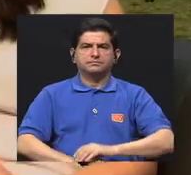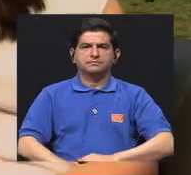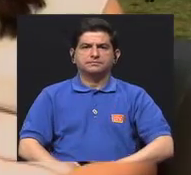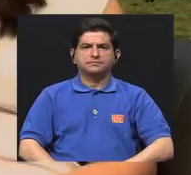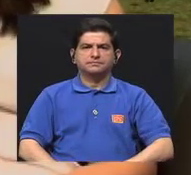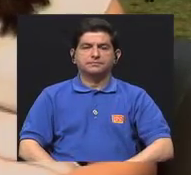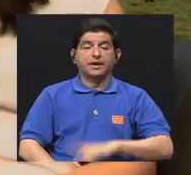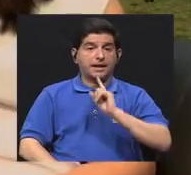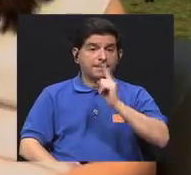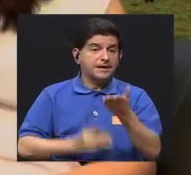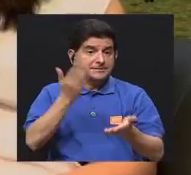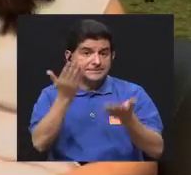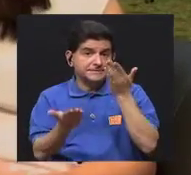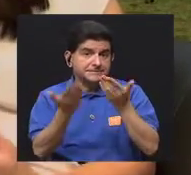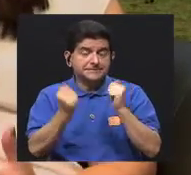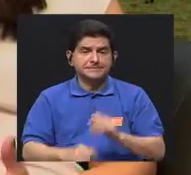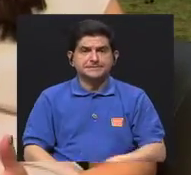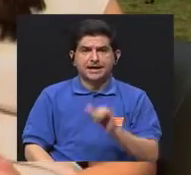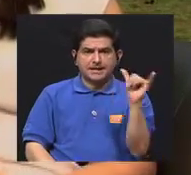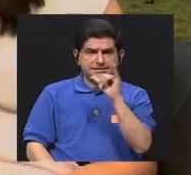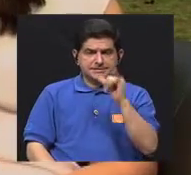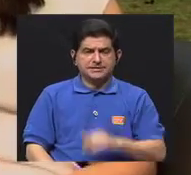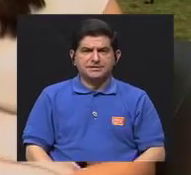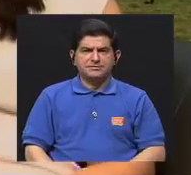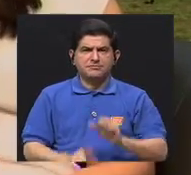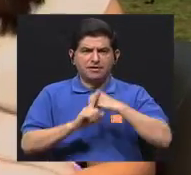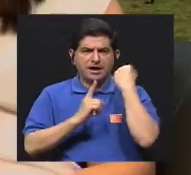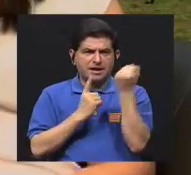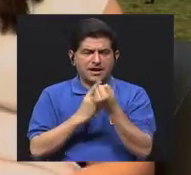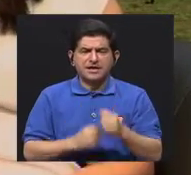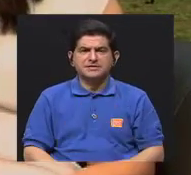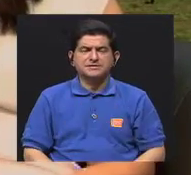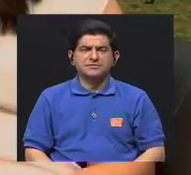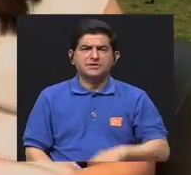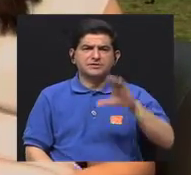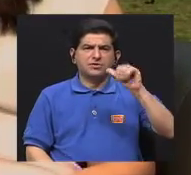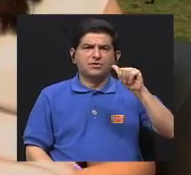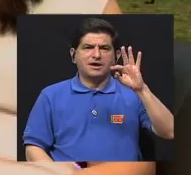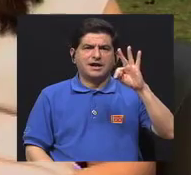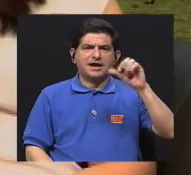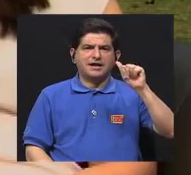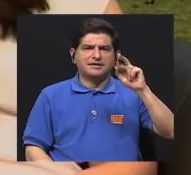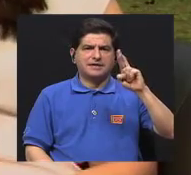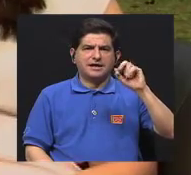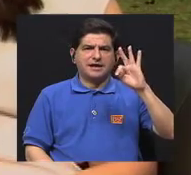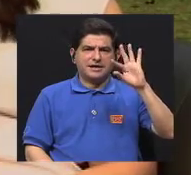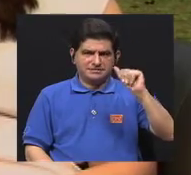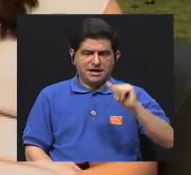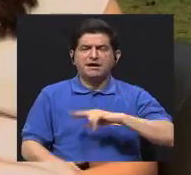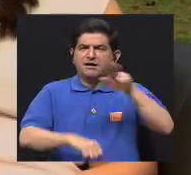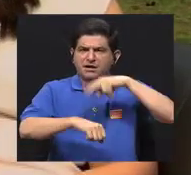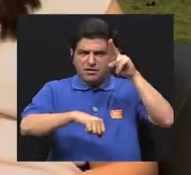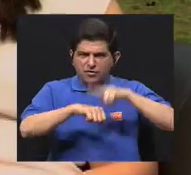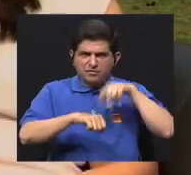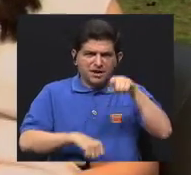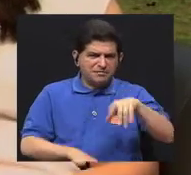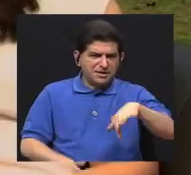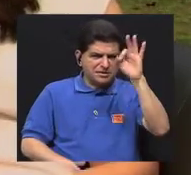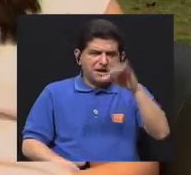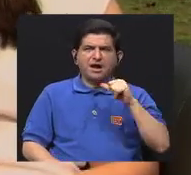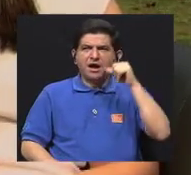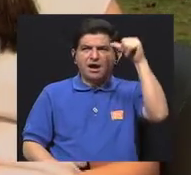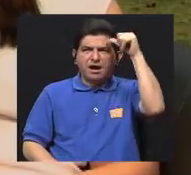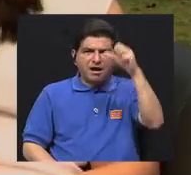Podríamos mencionar también dentro de los cuadros reversibles la catarata, que usualmente la vamos a encontrar en